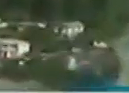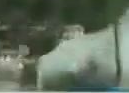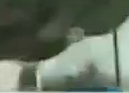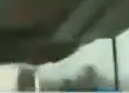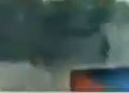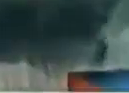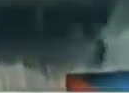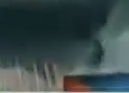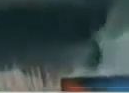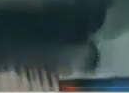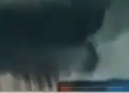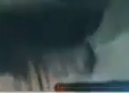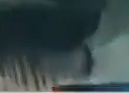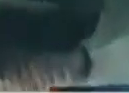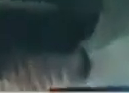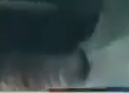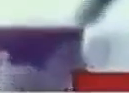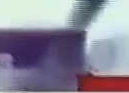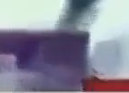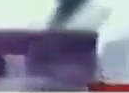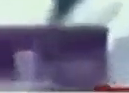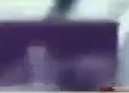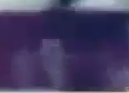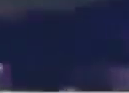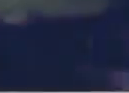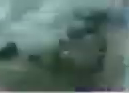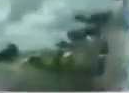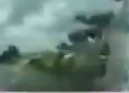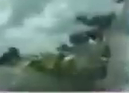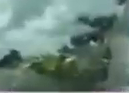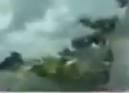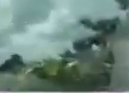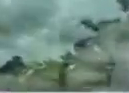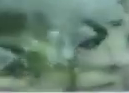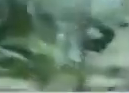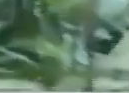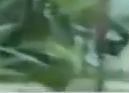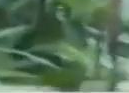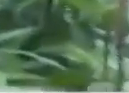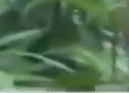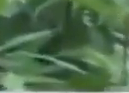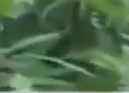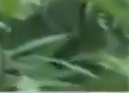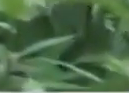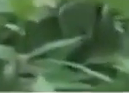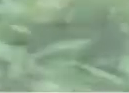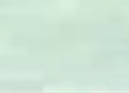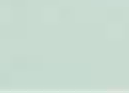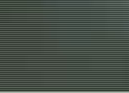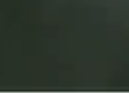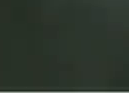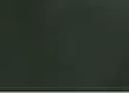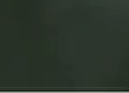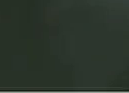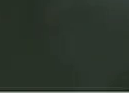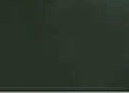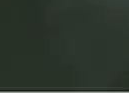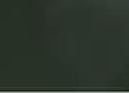doctrina bolivariana y martiana de unidad y soberanía y es una plataforma de combate a la neocolonización. El